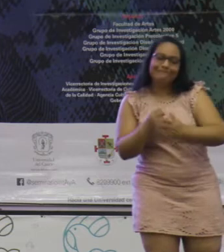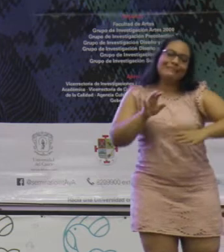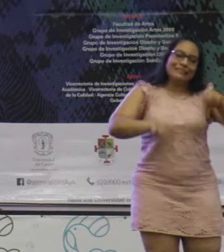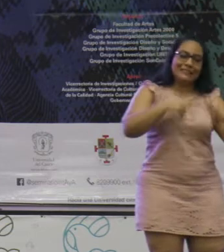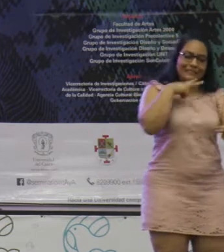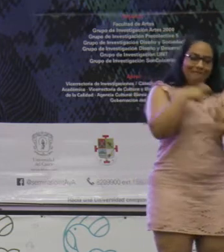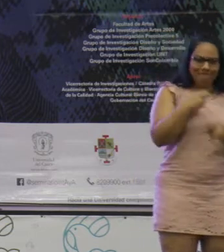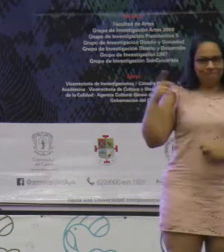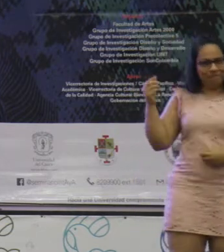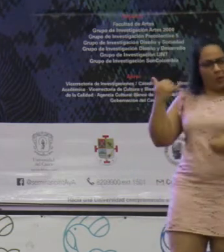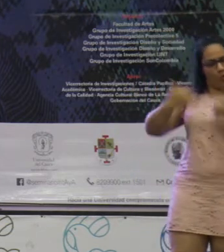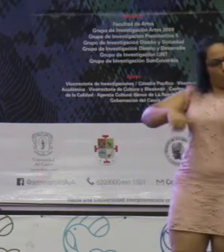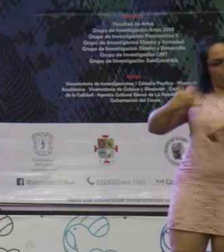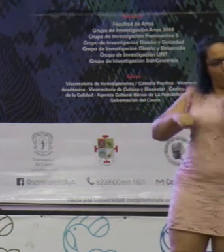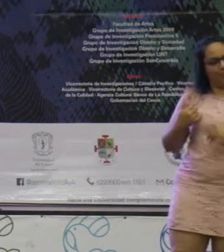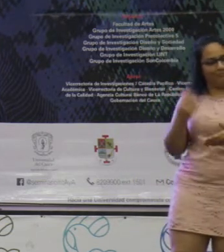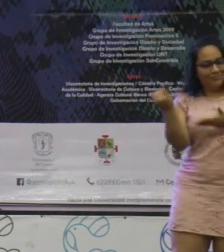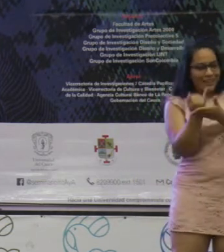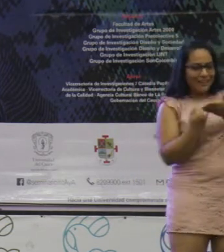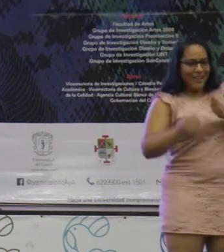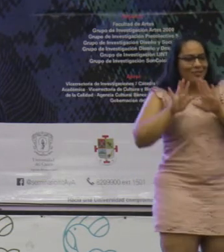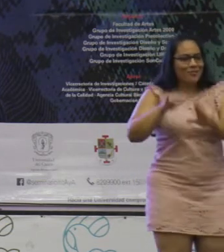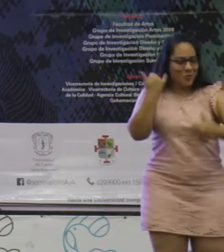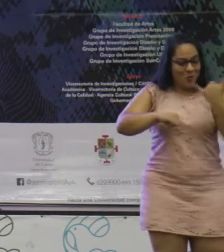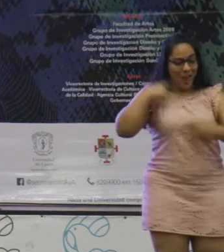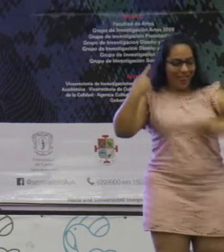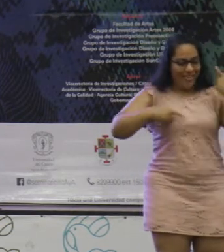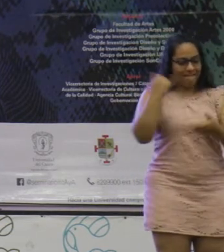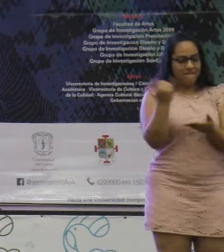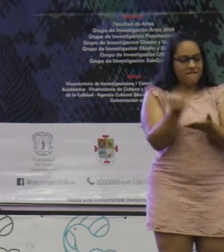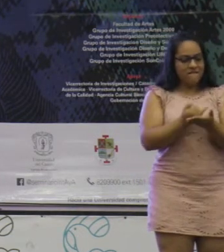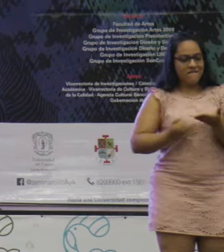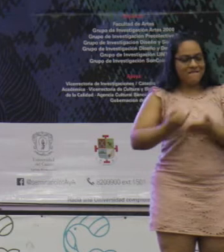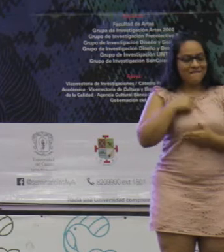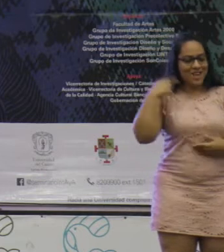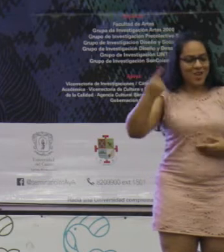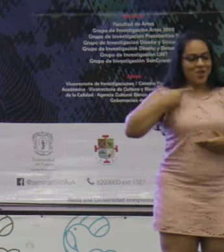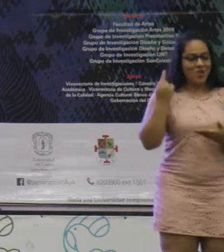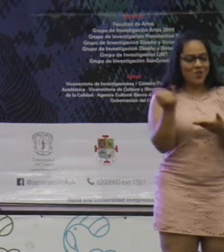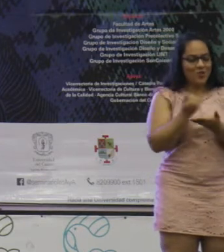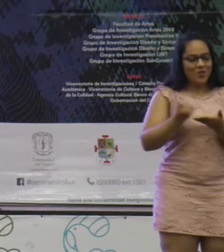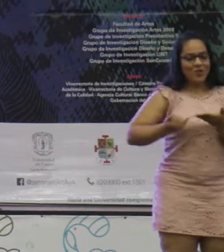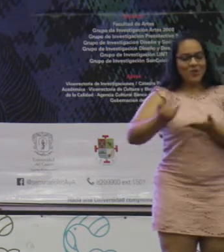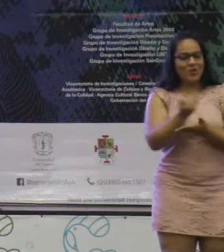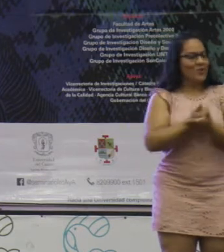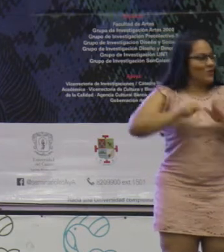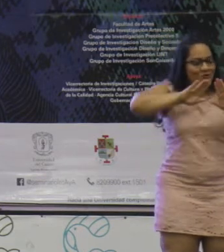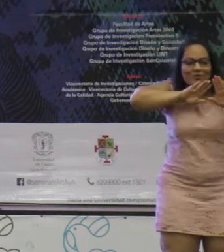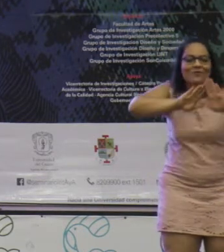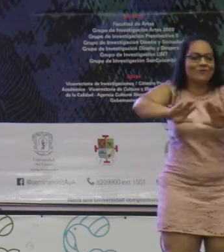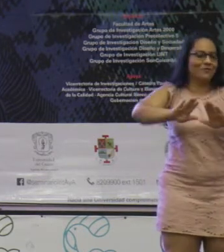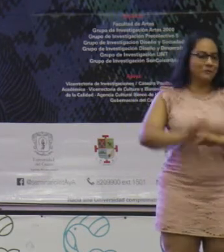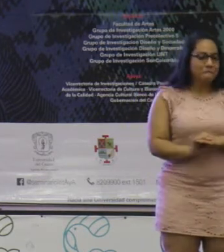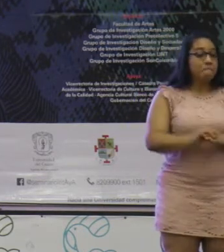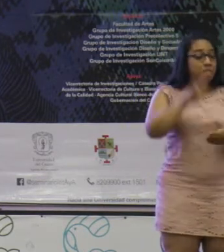bastante interesante, o sea, jugar a eso, y creo que ese es el juego cínico. No hay nada más cínico, no hay nada más perro que la ilustración, y creo